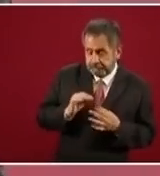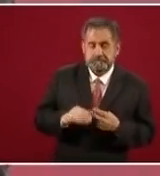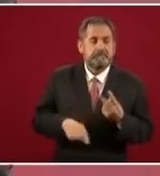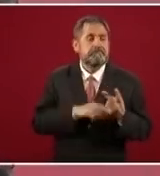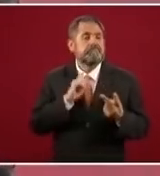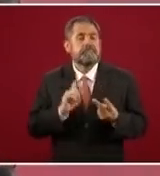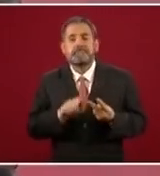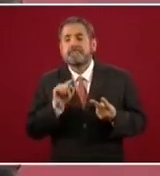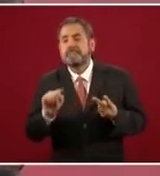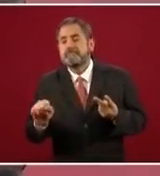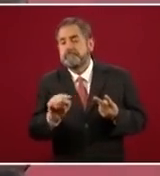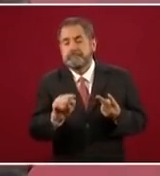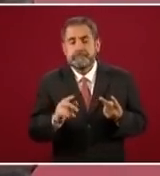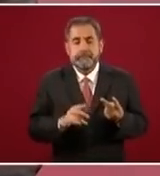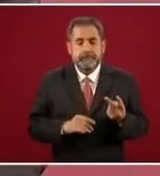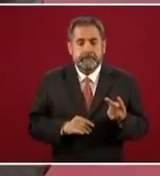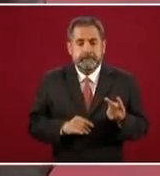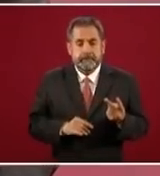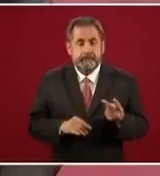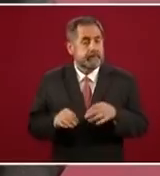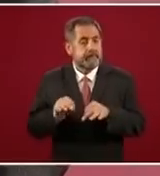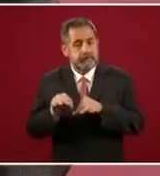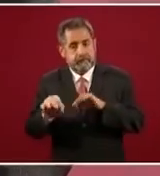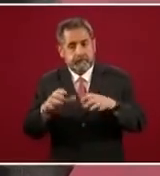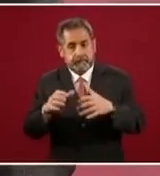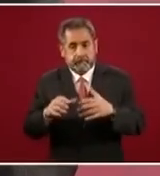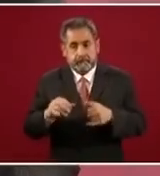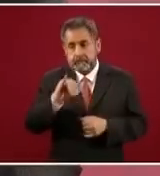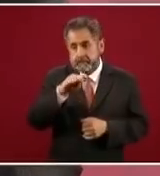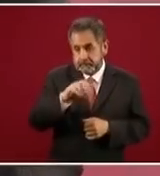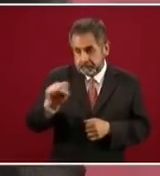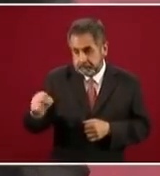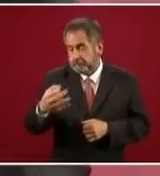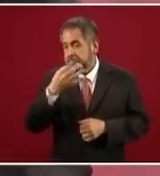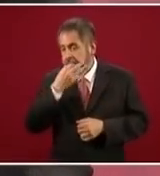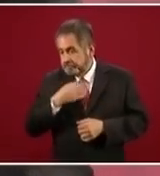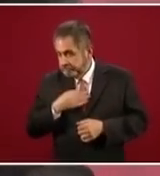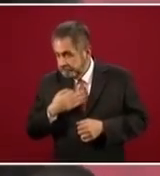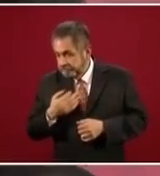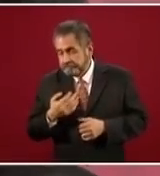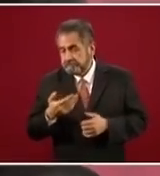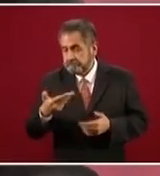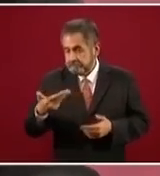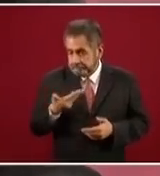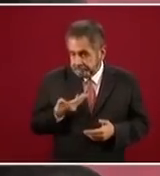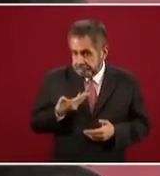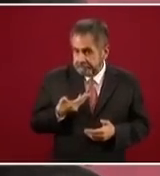me lo están planteando los trabajadores del Seguro Social, los que están